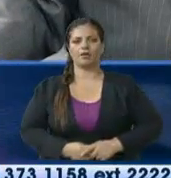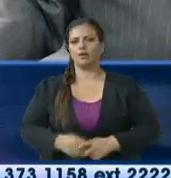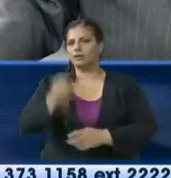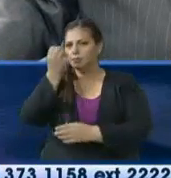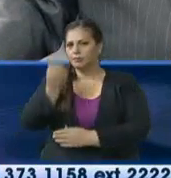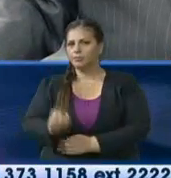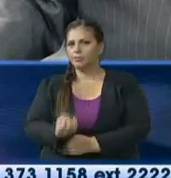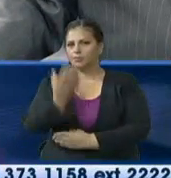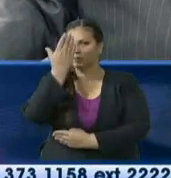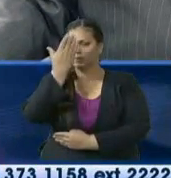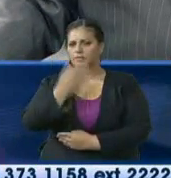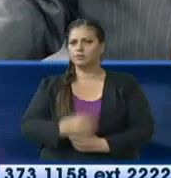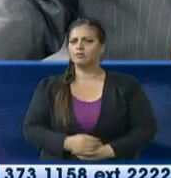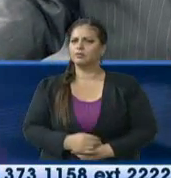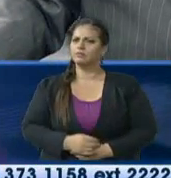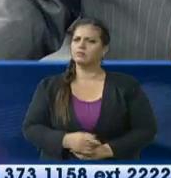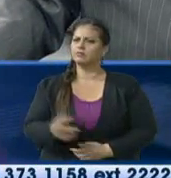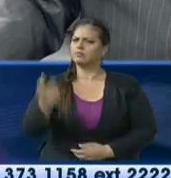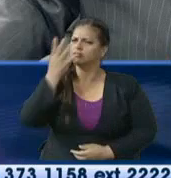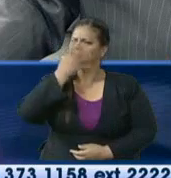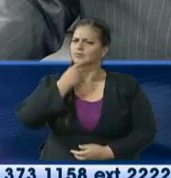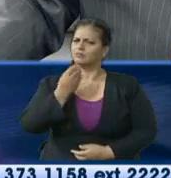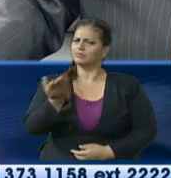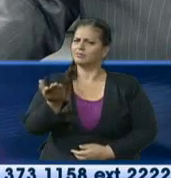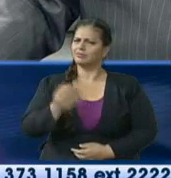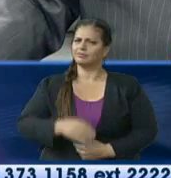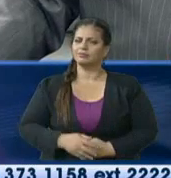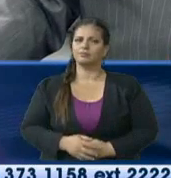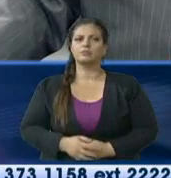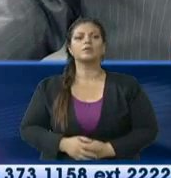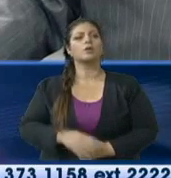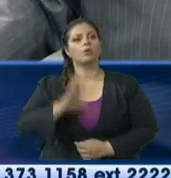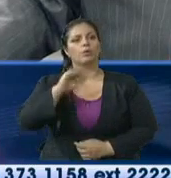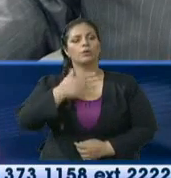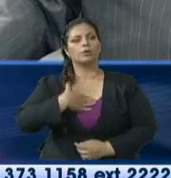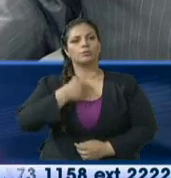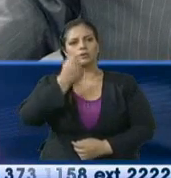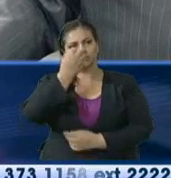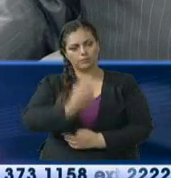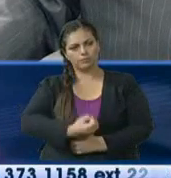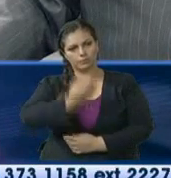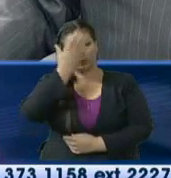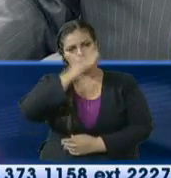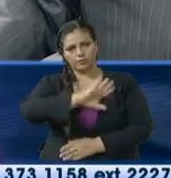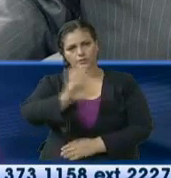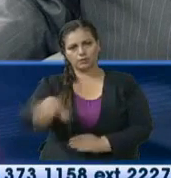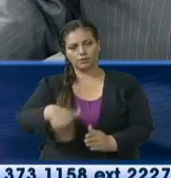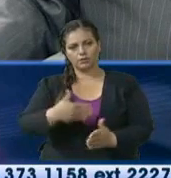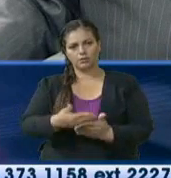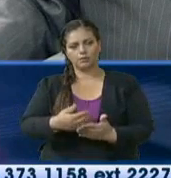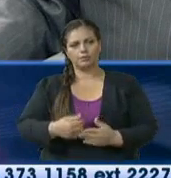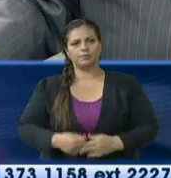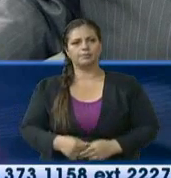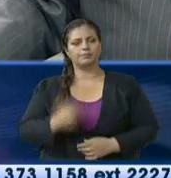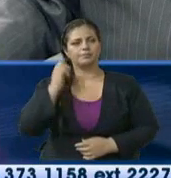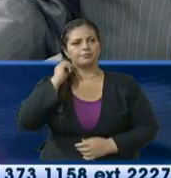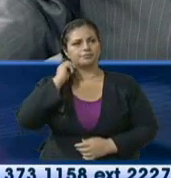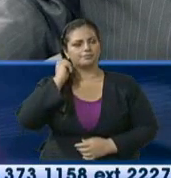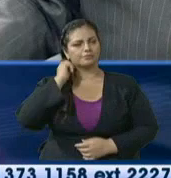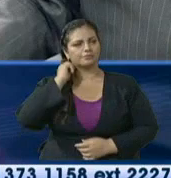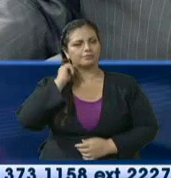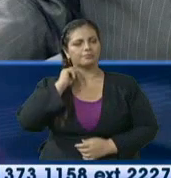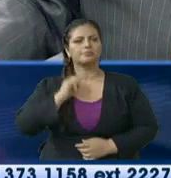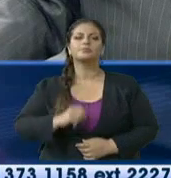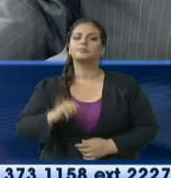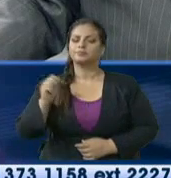días. Ah, qué bonito. Hola, ¿qué tal? Buenos días. ¿Qué tal, Hugo, Rosalena? Qué bonito. Sí, muy bonito. Fíjense que